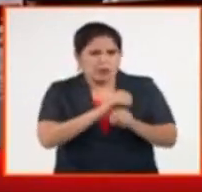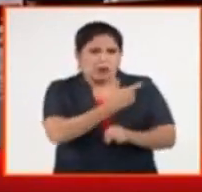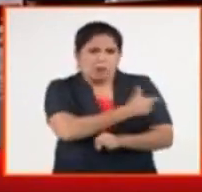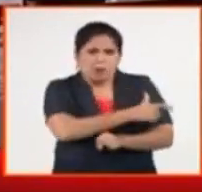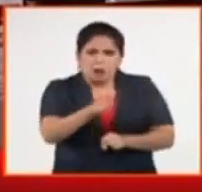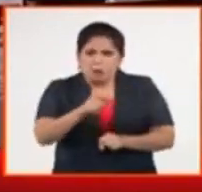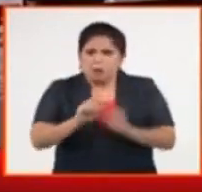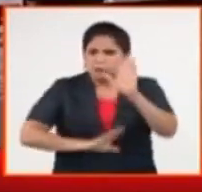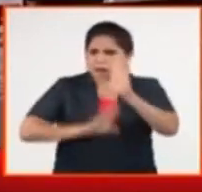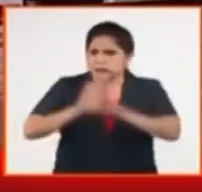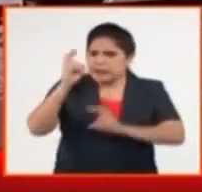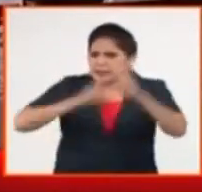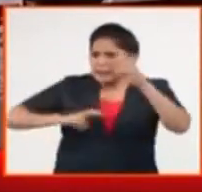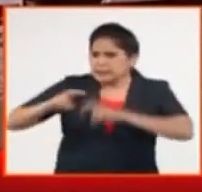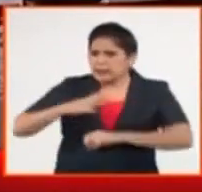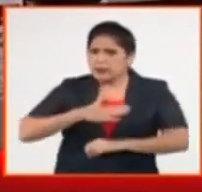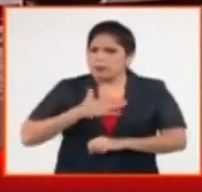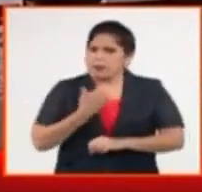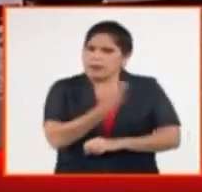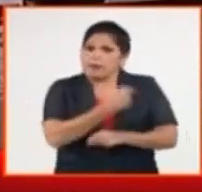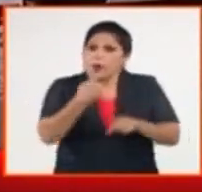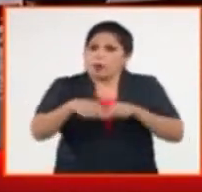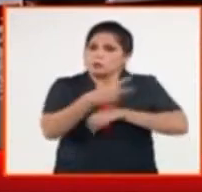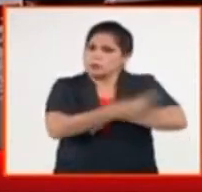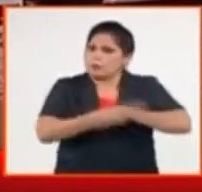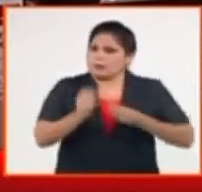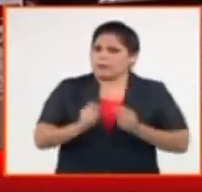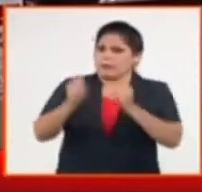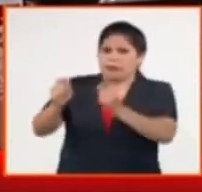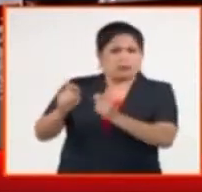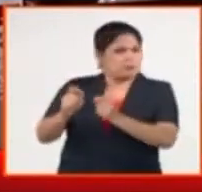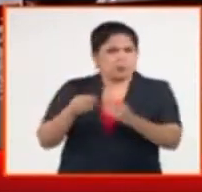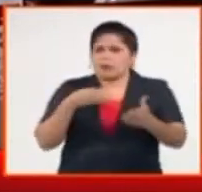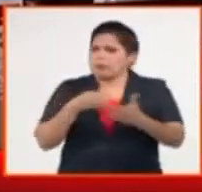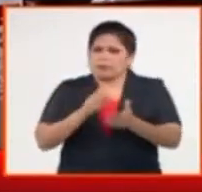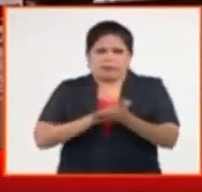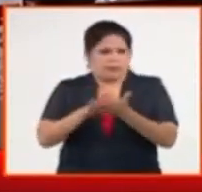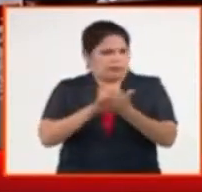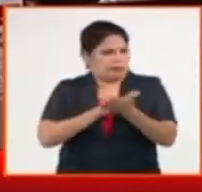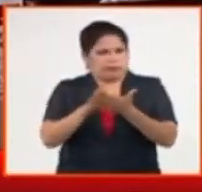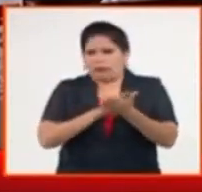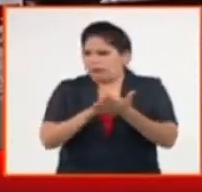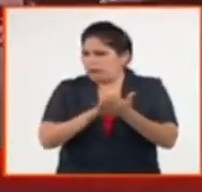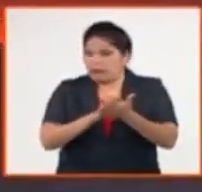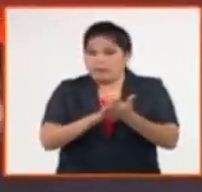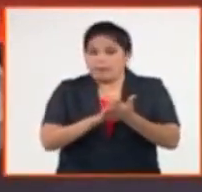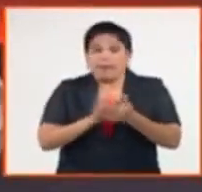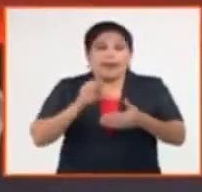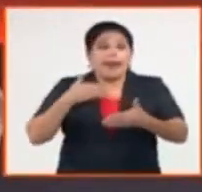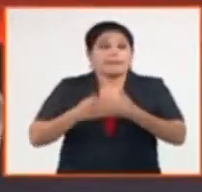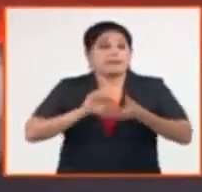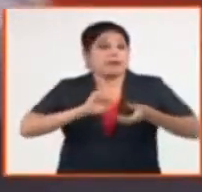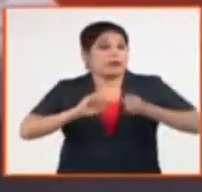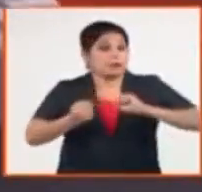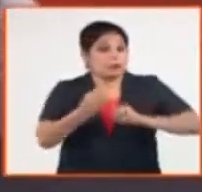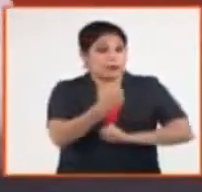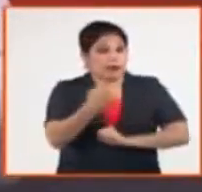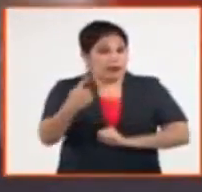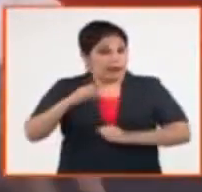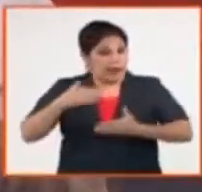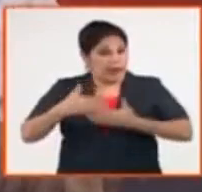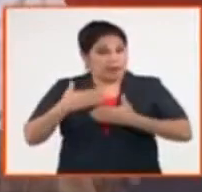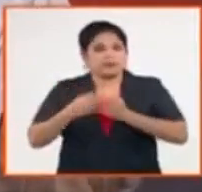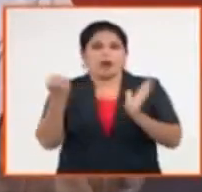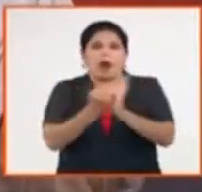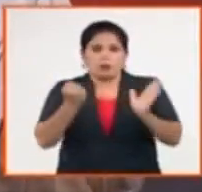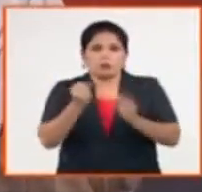posibilidad de dar vacunas a otros países, de exportar incluso vacunas a otros países. La agencia regulatoria de cada país es la que autoriza